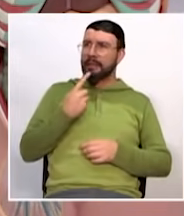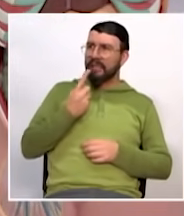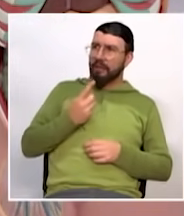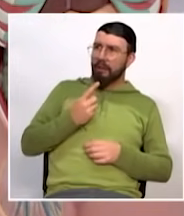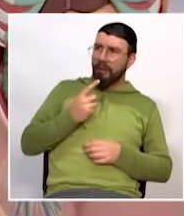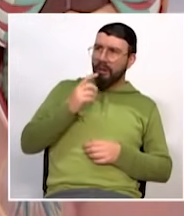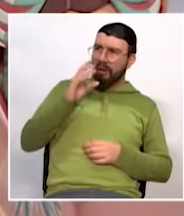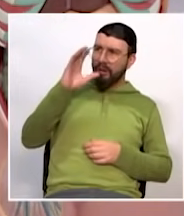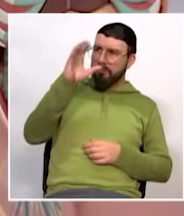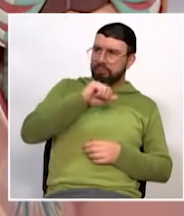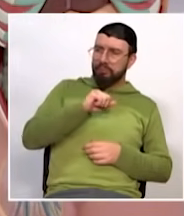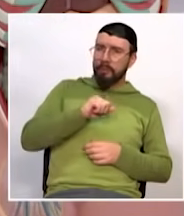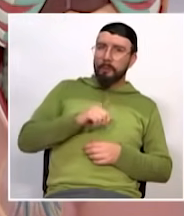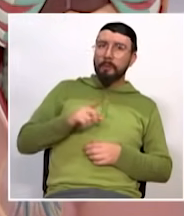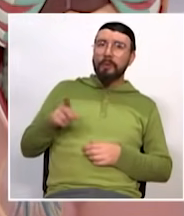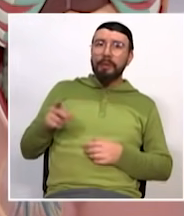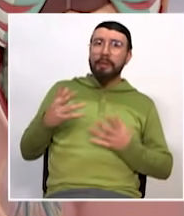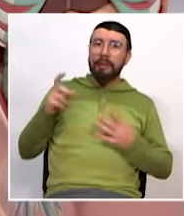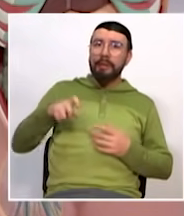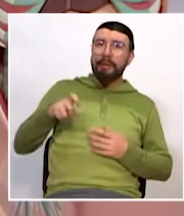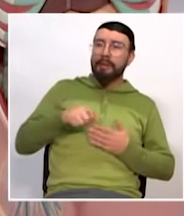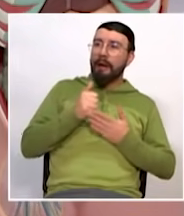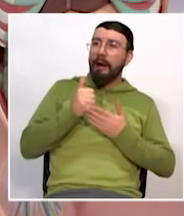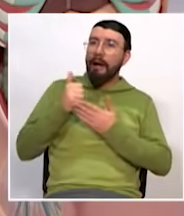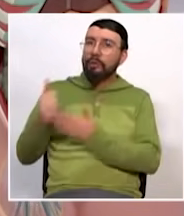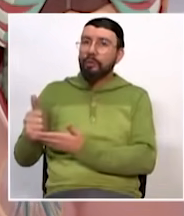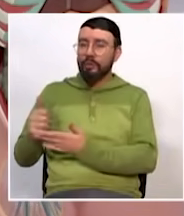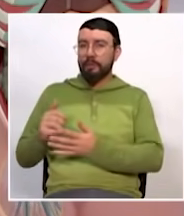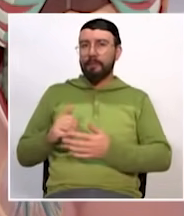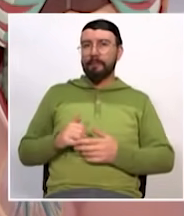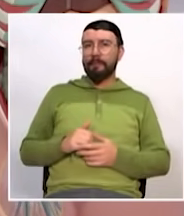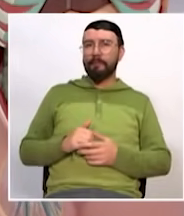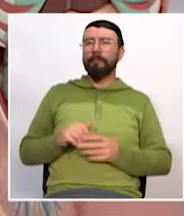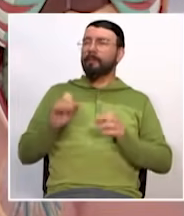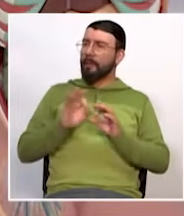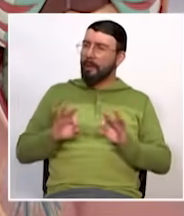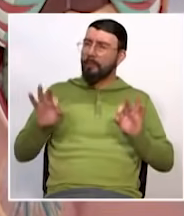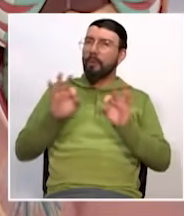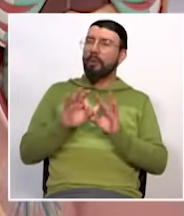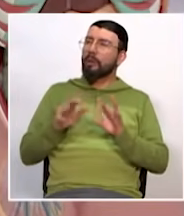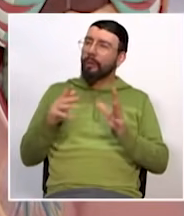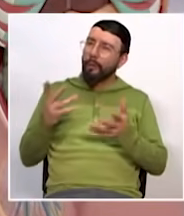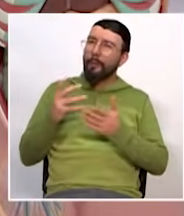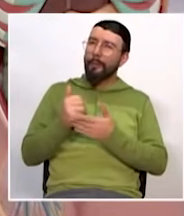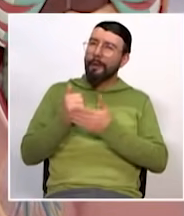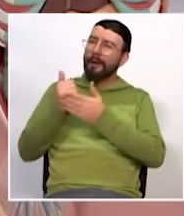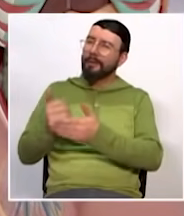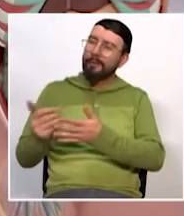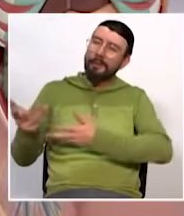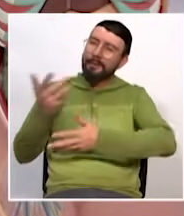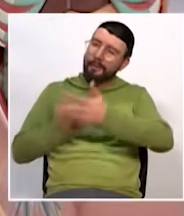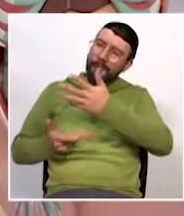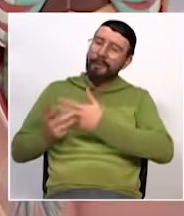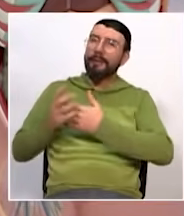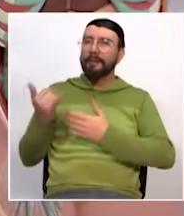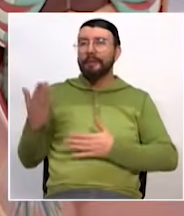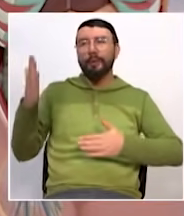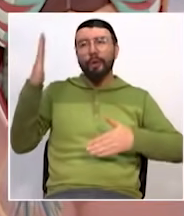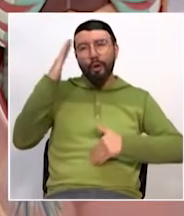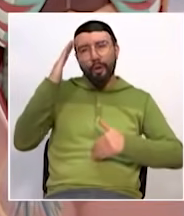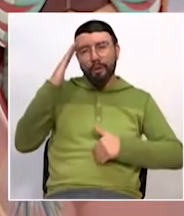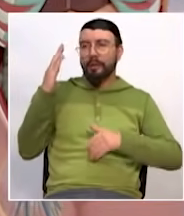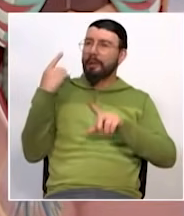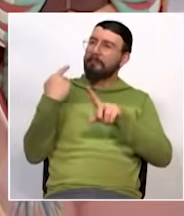la búsqueda de una ayuda entonces observemos el comportamiento de las personas hagamos los conscientes de estos cambios tan